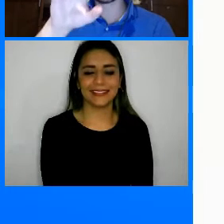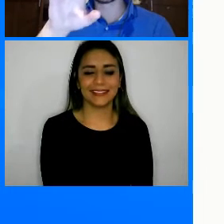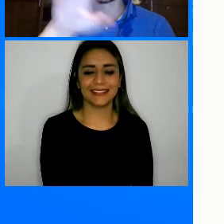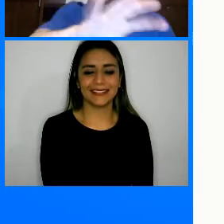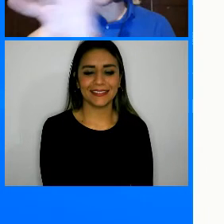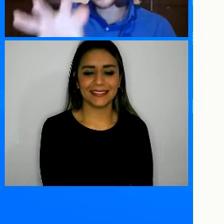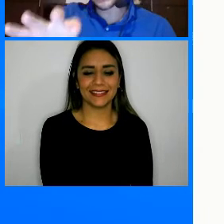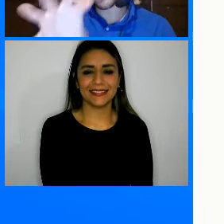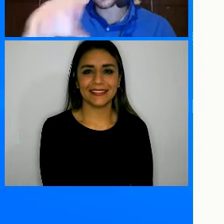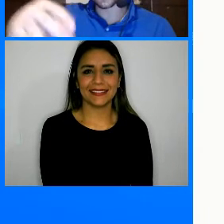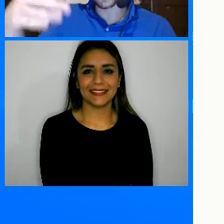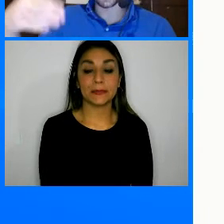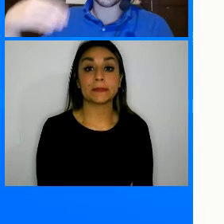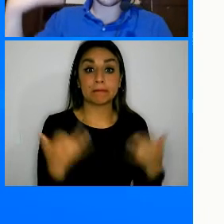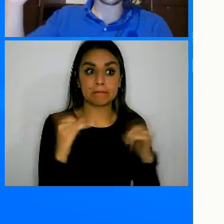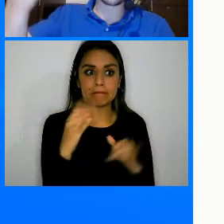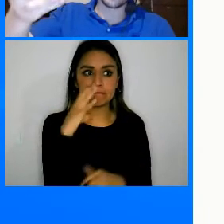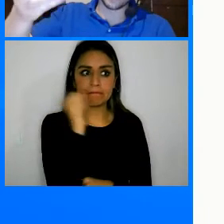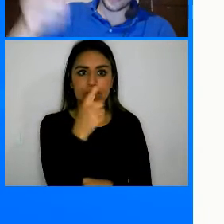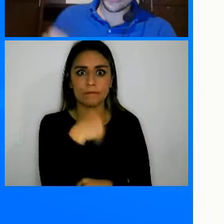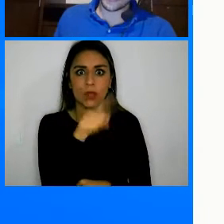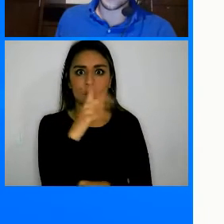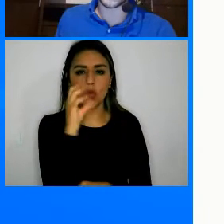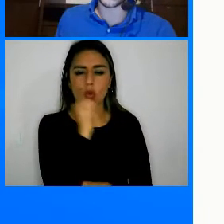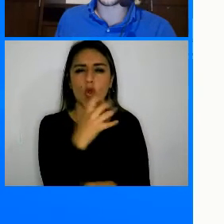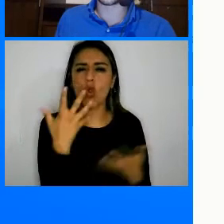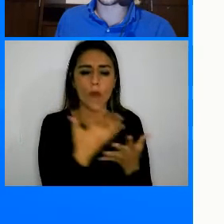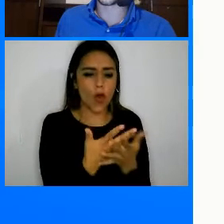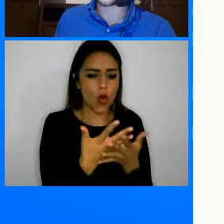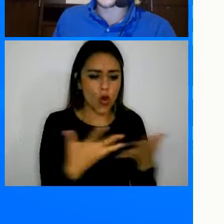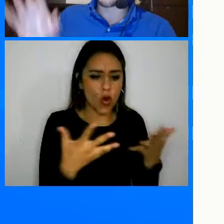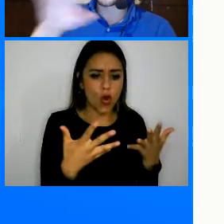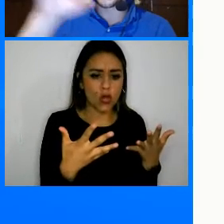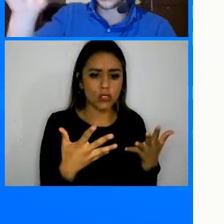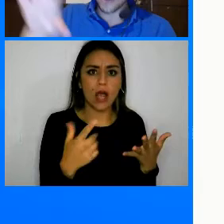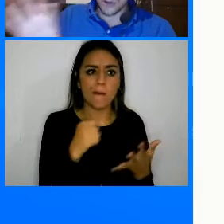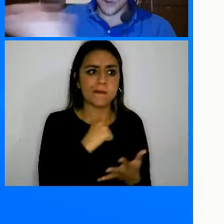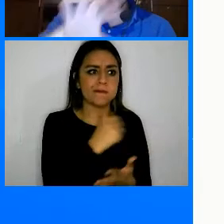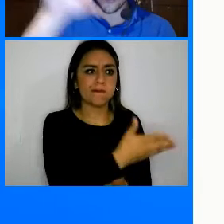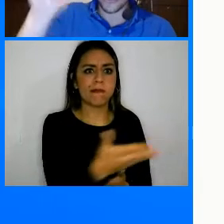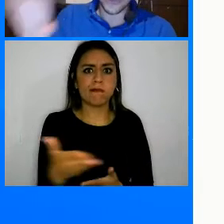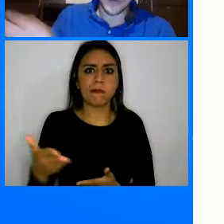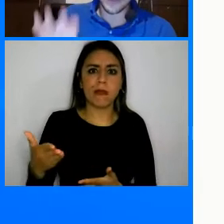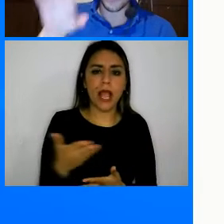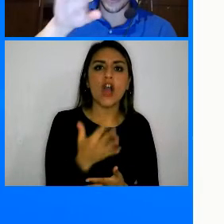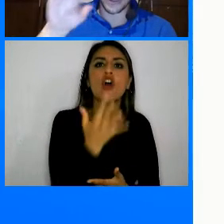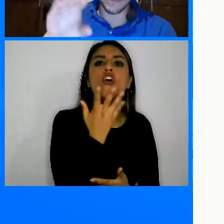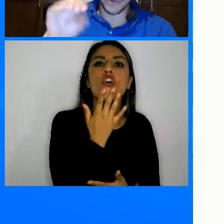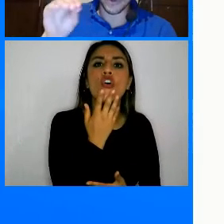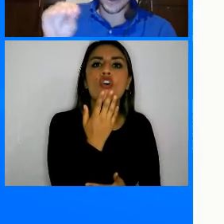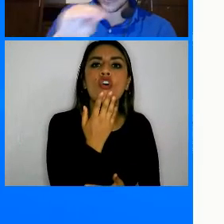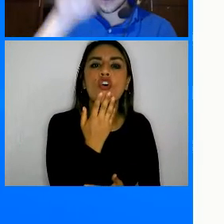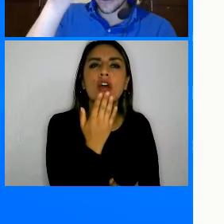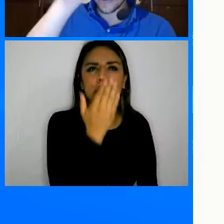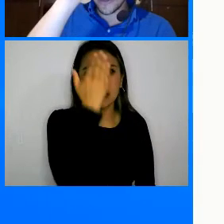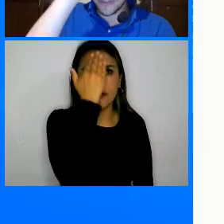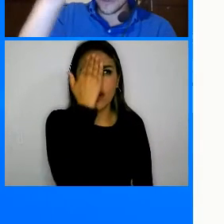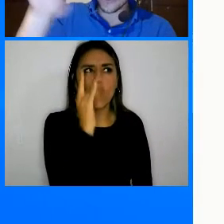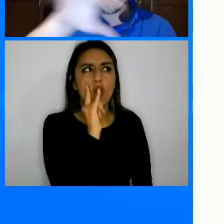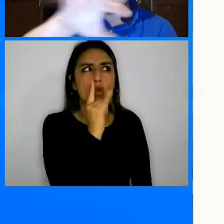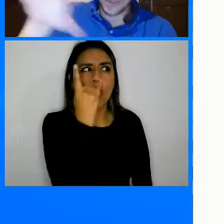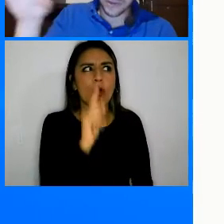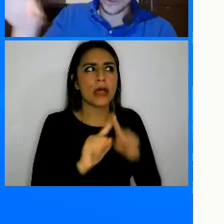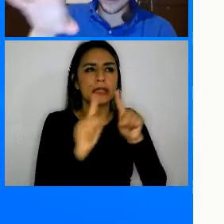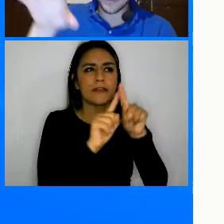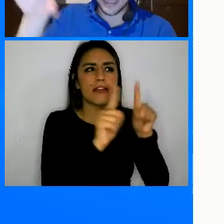Entonces, ya de entrada, cuando nosotros vemos los objetos de nuestra colección, a partir del color podemos saber, por ejemplo, de los